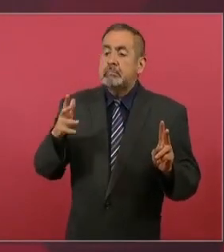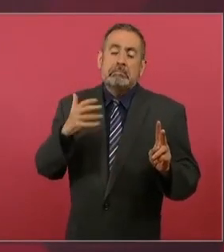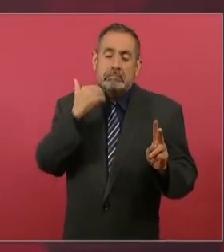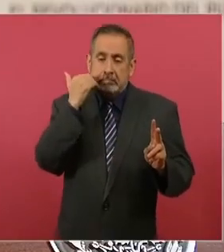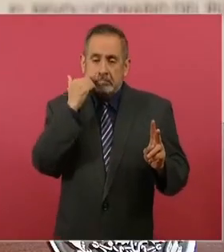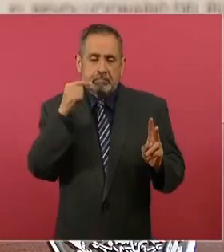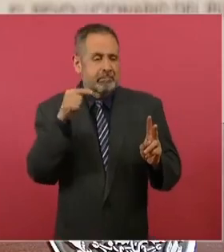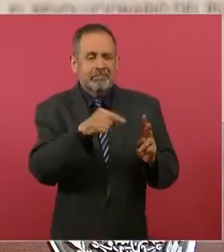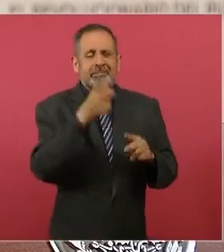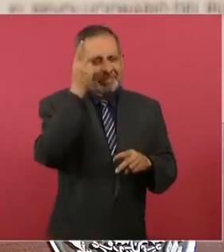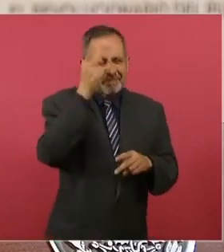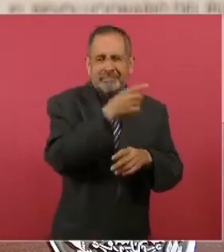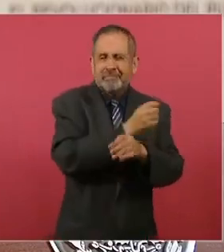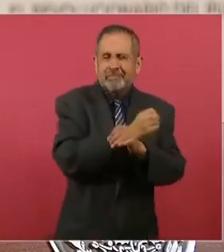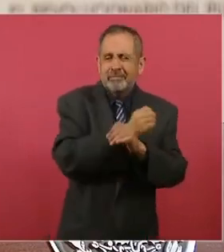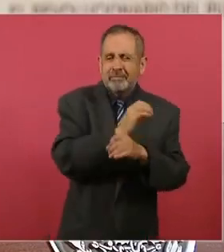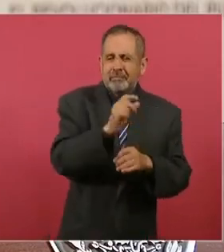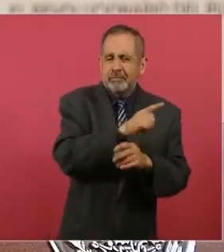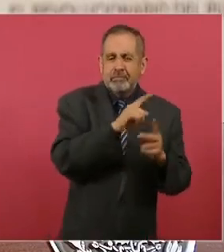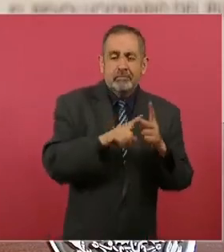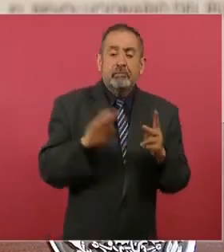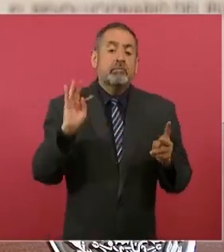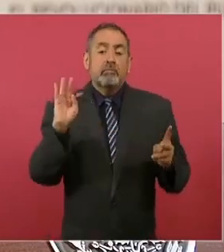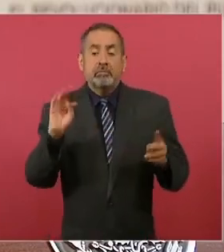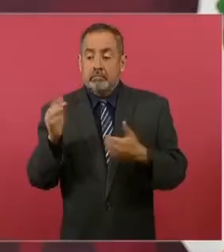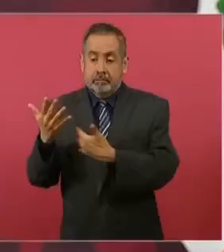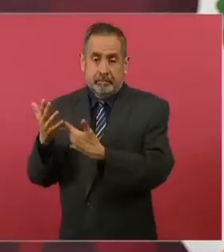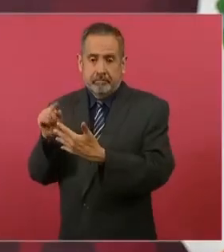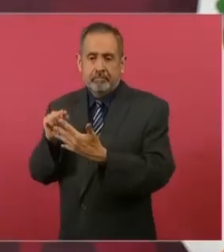el de Oxxo, que dijera: